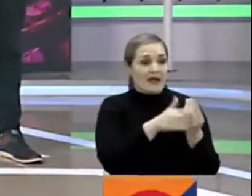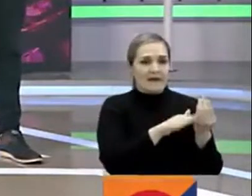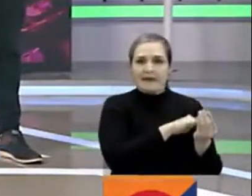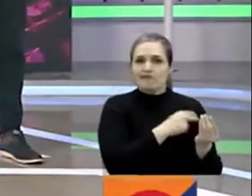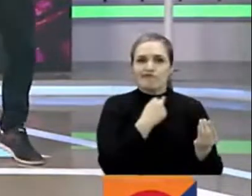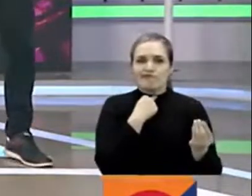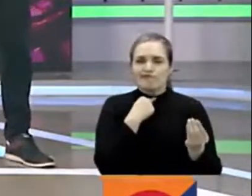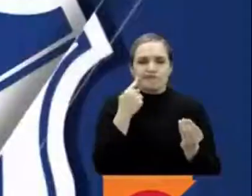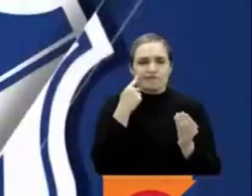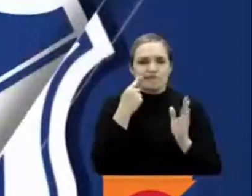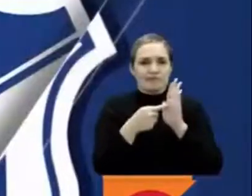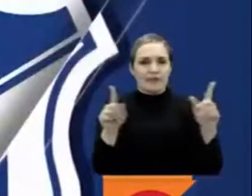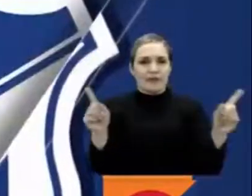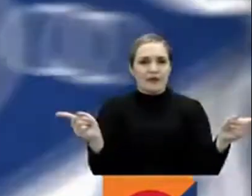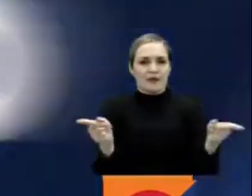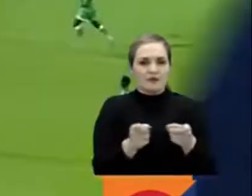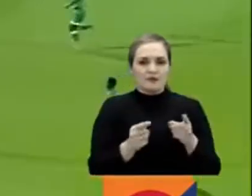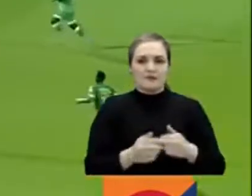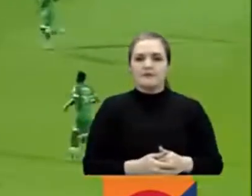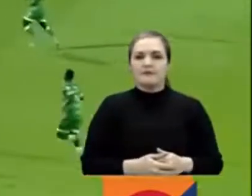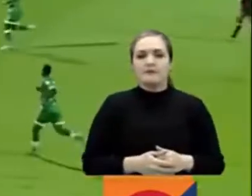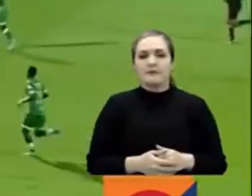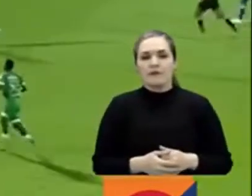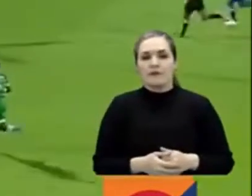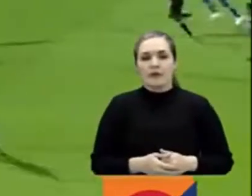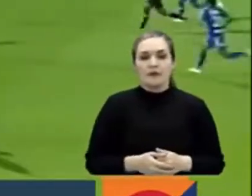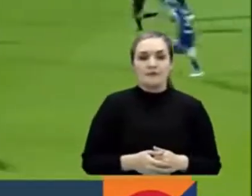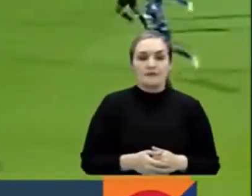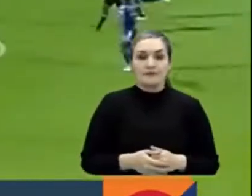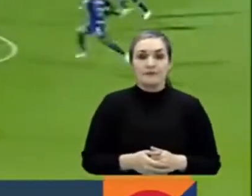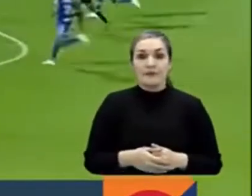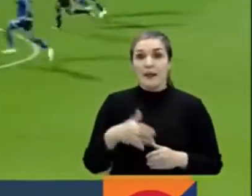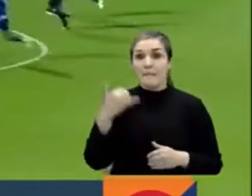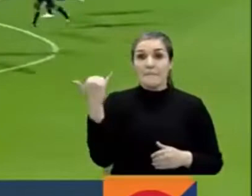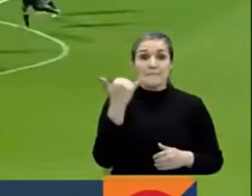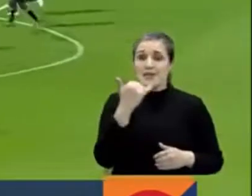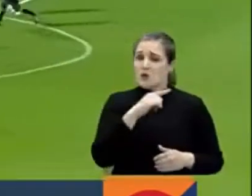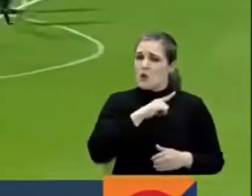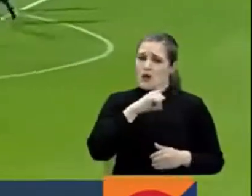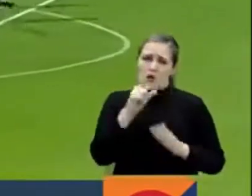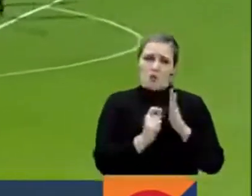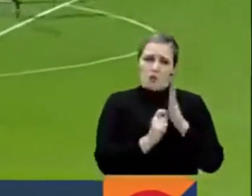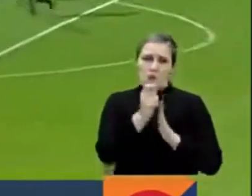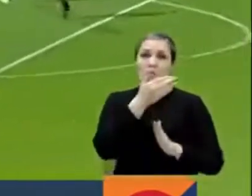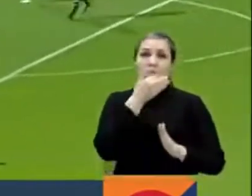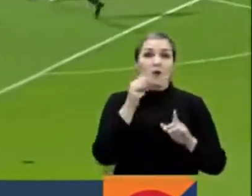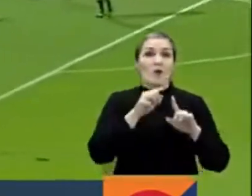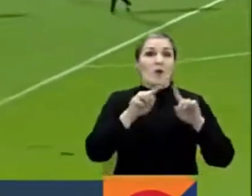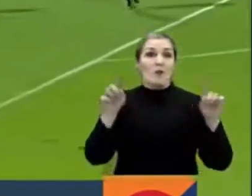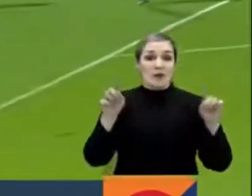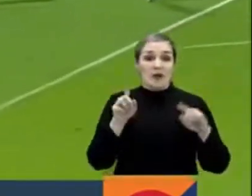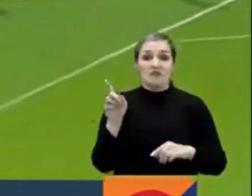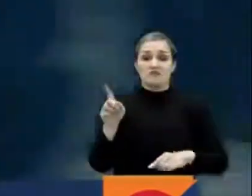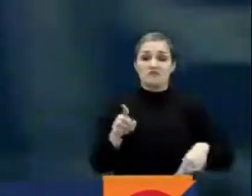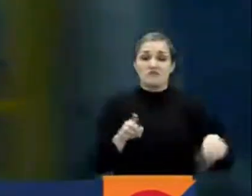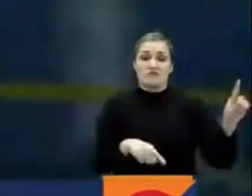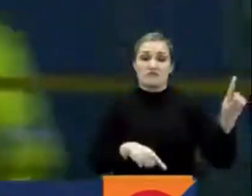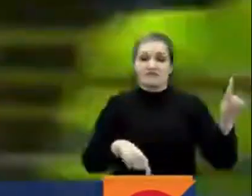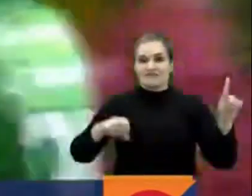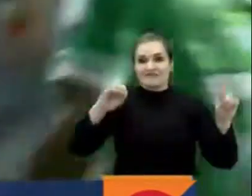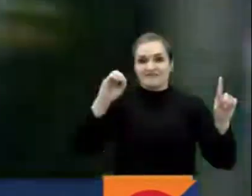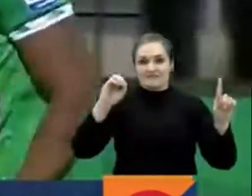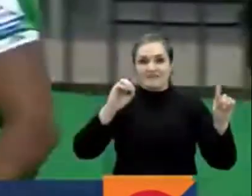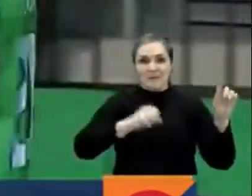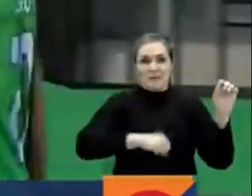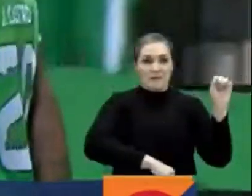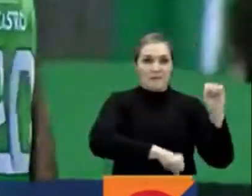Montenegro. Después del fin de semana, Millonarios seguirá siendo el líder en Colombia, a pesar del gol de Pablo Sabac, con el que